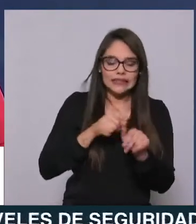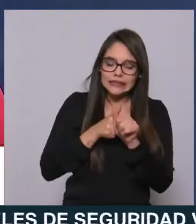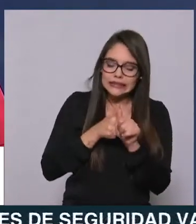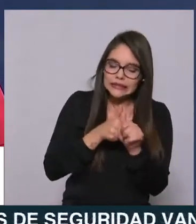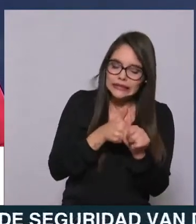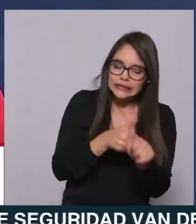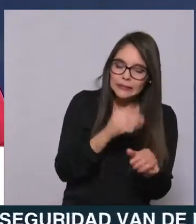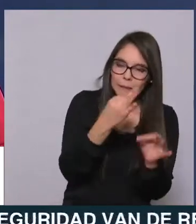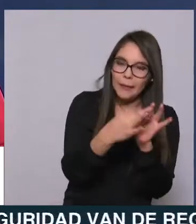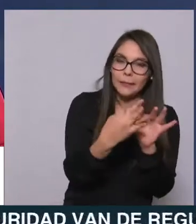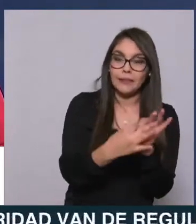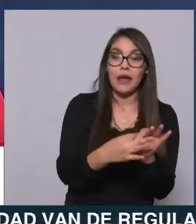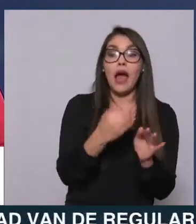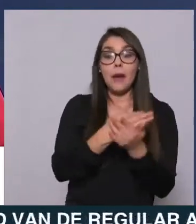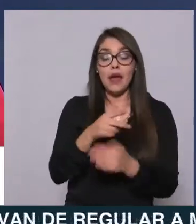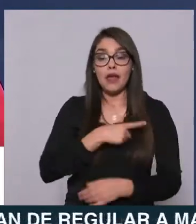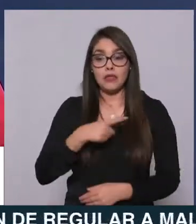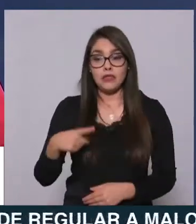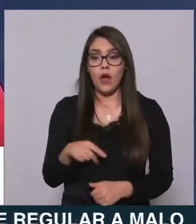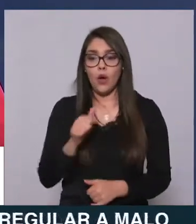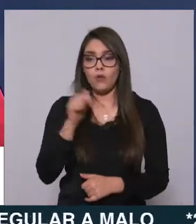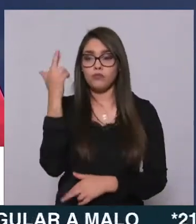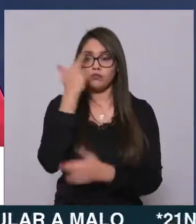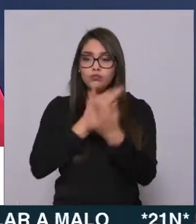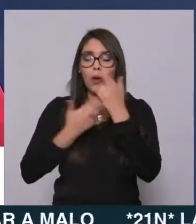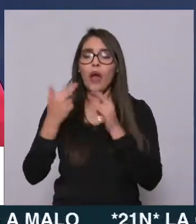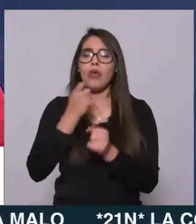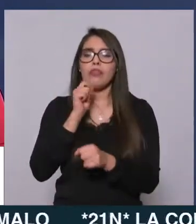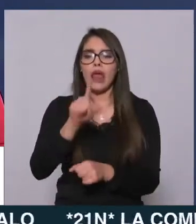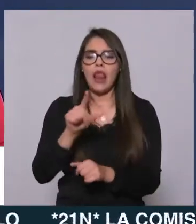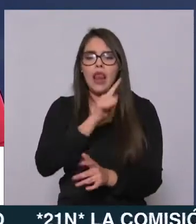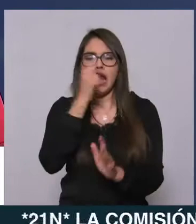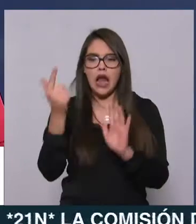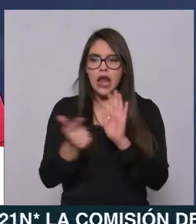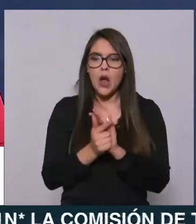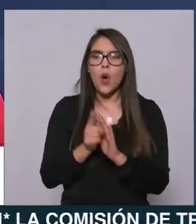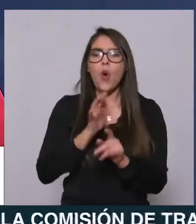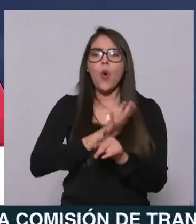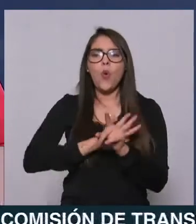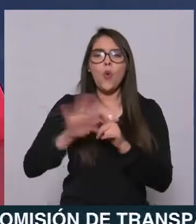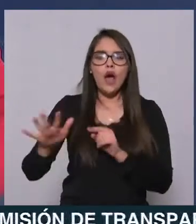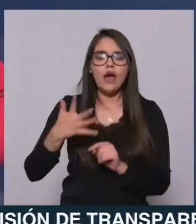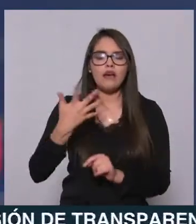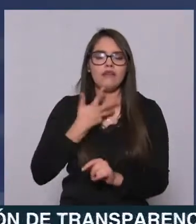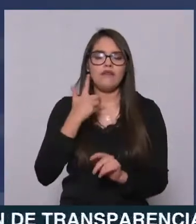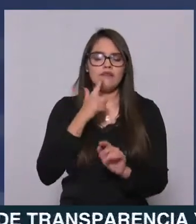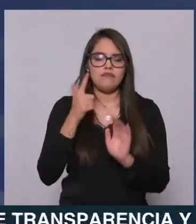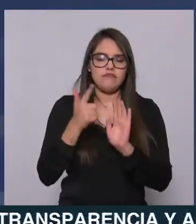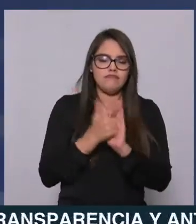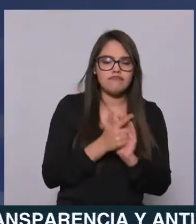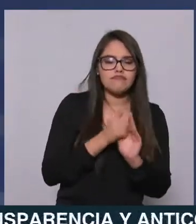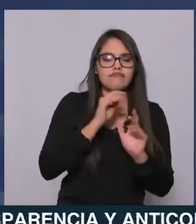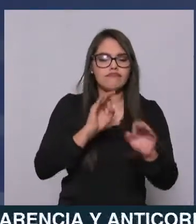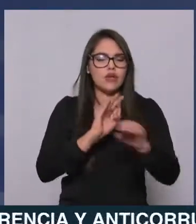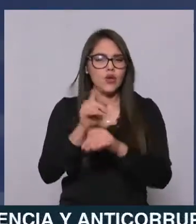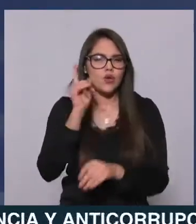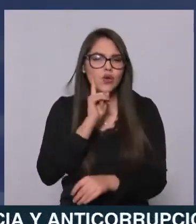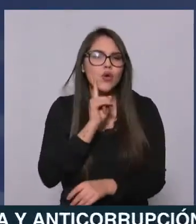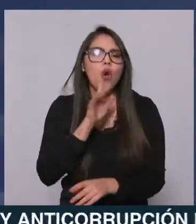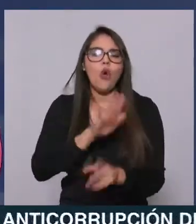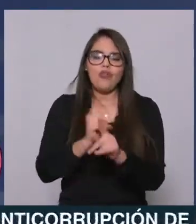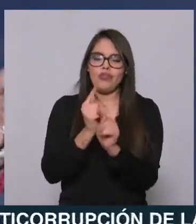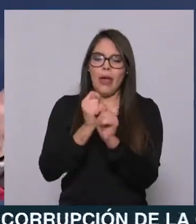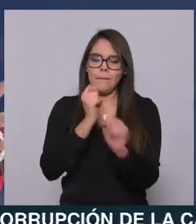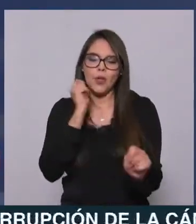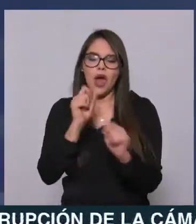Tenemos que hacer un diagnóstico de cómo están las leyes, de cuáles son las políticas, el transporte, los